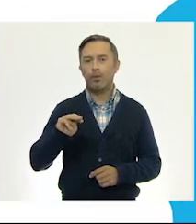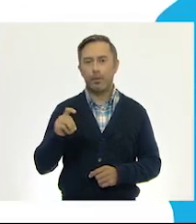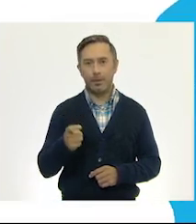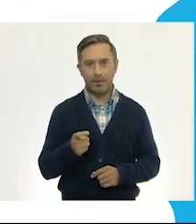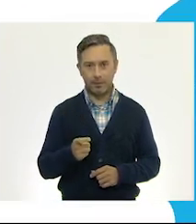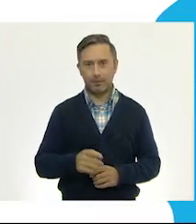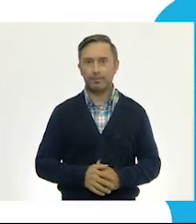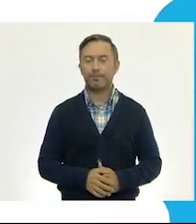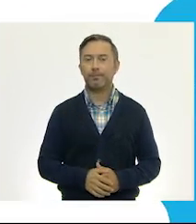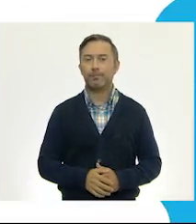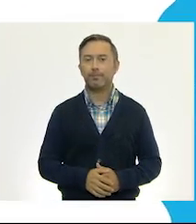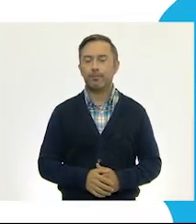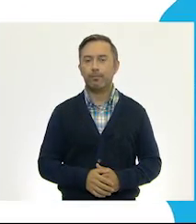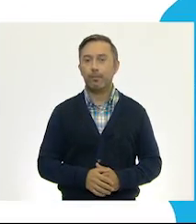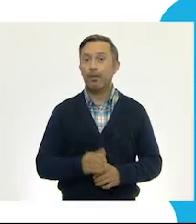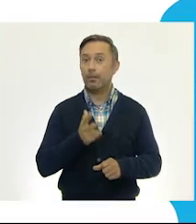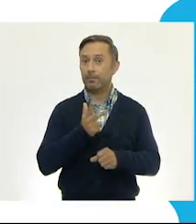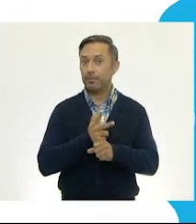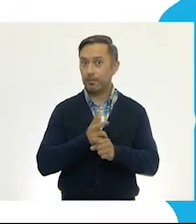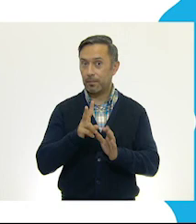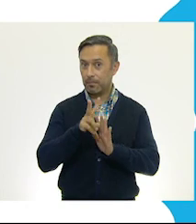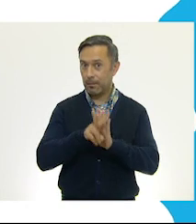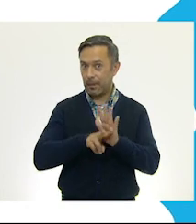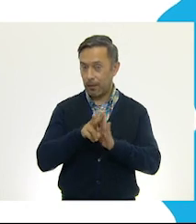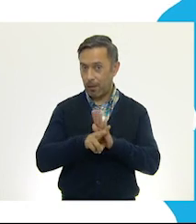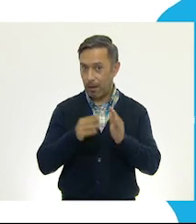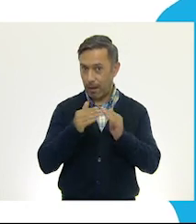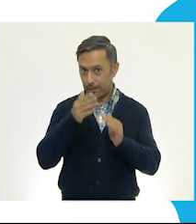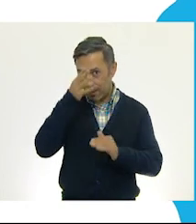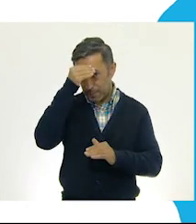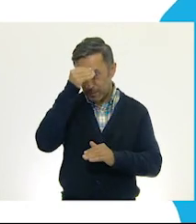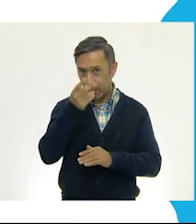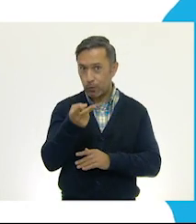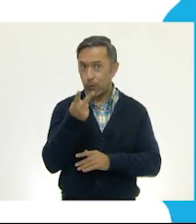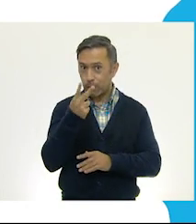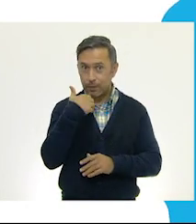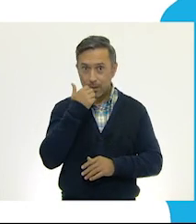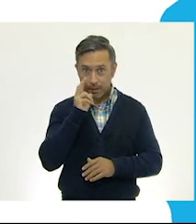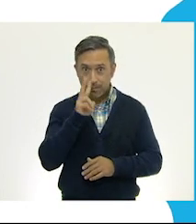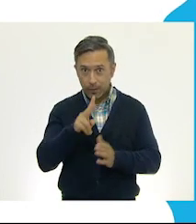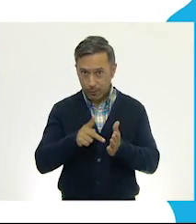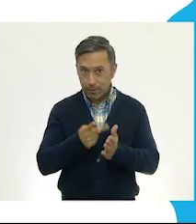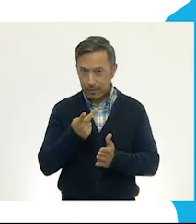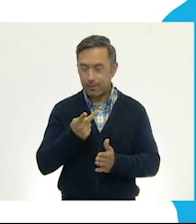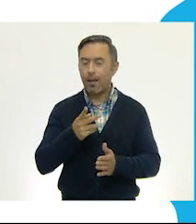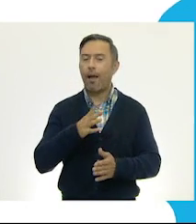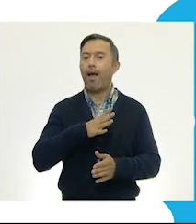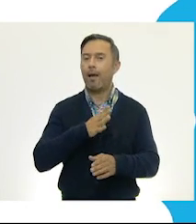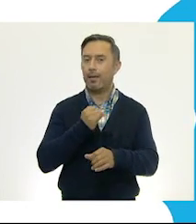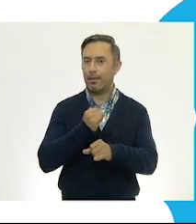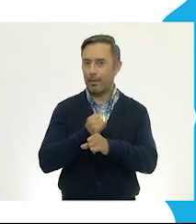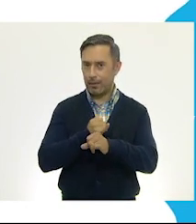Si quieres volver a ver los programas de Aprende en Casa 2, los puedes encontrar en la siguiente